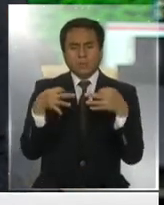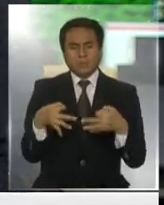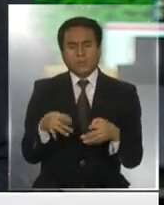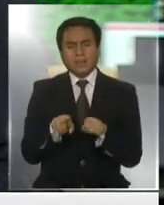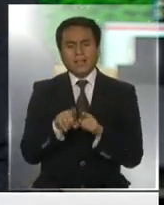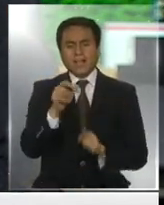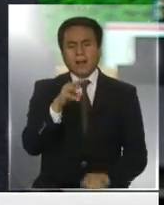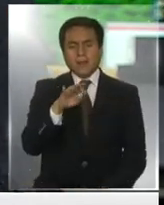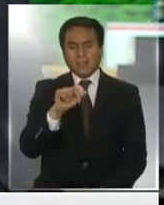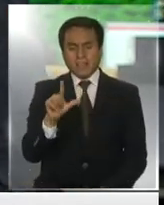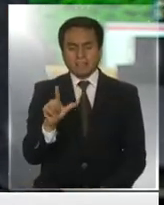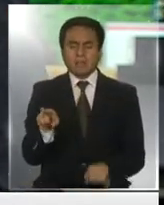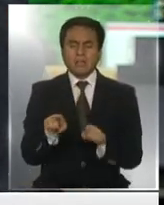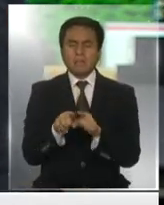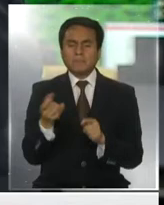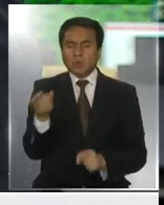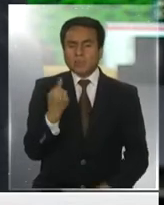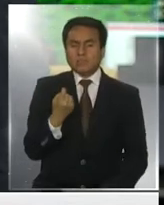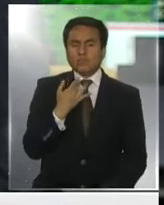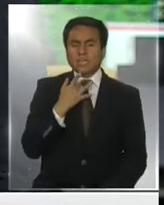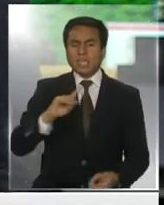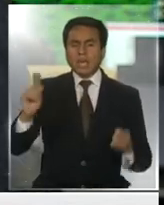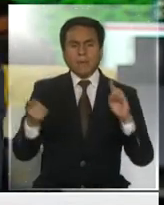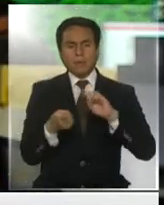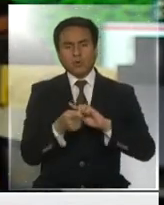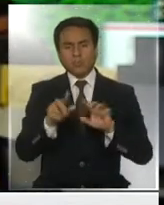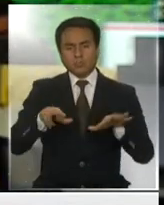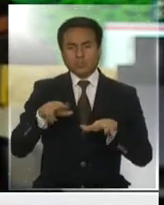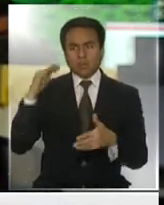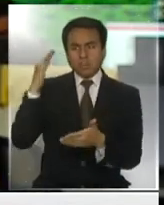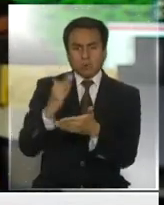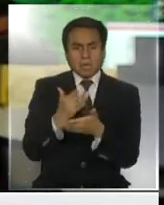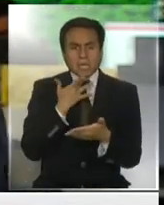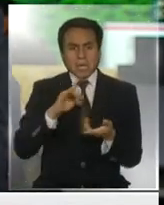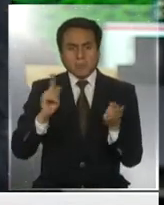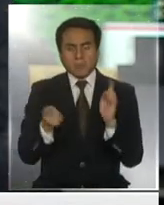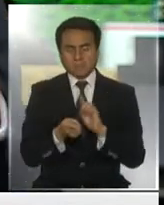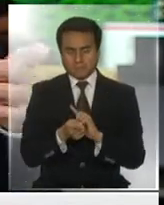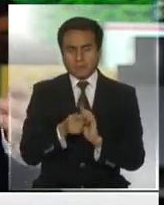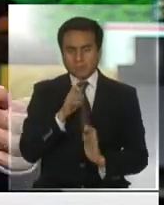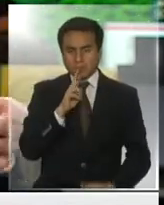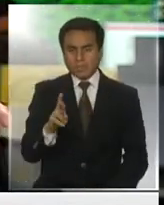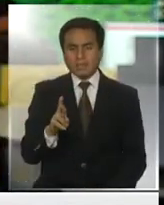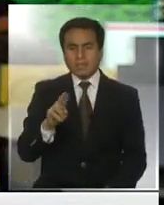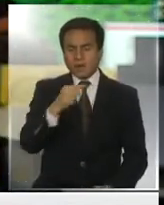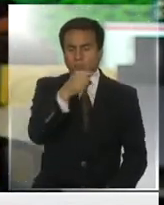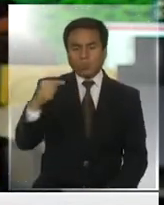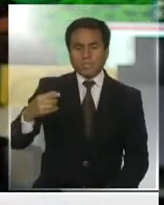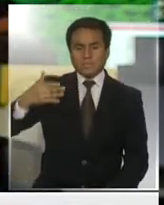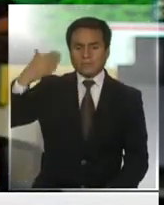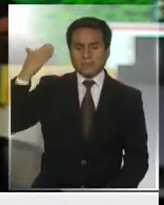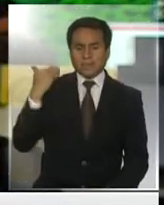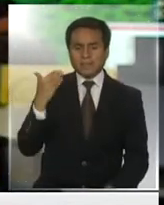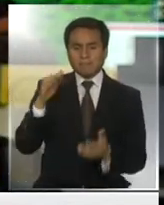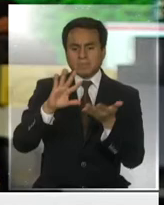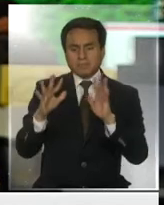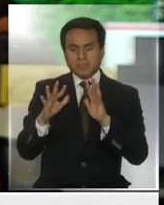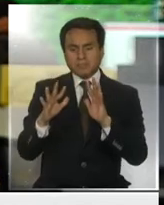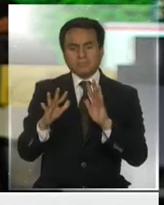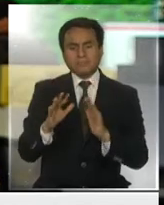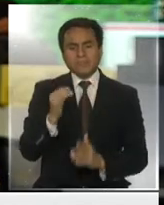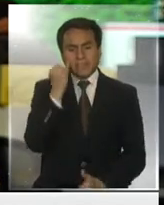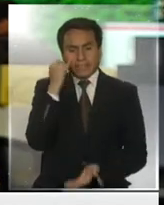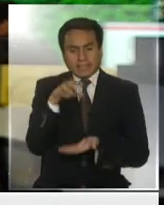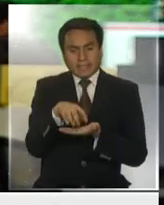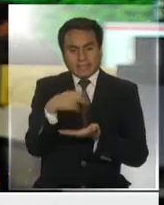Gamadiel García. Él pregunta qué ha cambiado desde el 18 al día de hoy. Lo que cambió es que hace una semana y algo, el